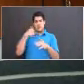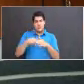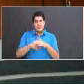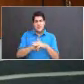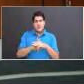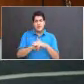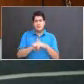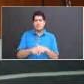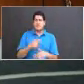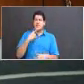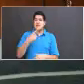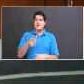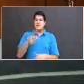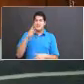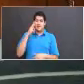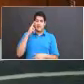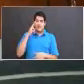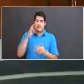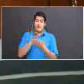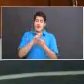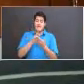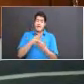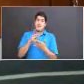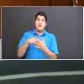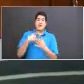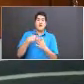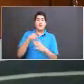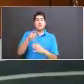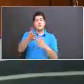Dice la Biblia que cuando traes una ofrenda